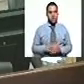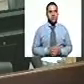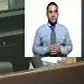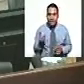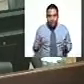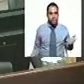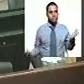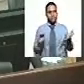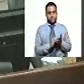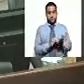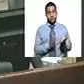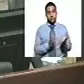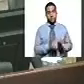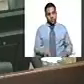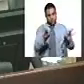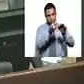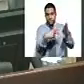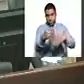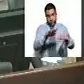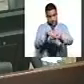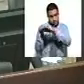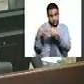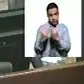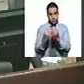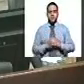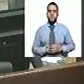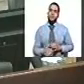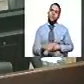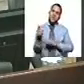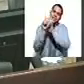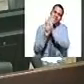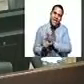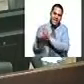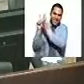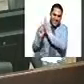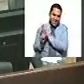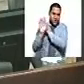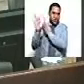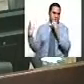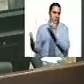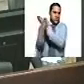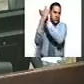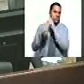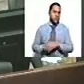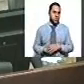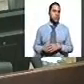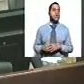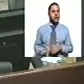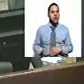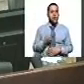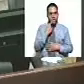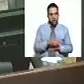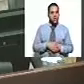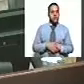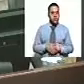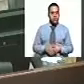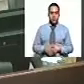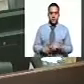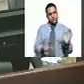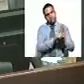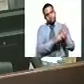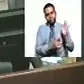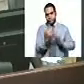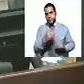¿Por qué es el valor agregado, apreciados colegas? Porque otras leyes de la República ya establecen que es absolutamente